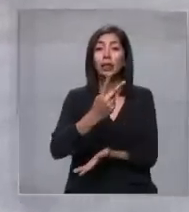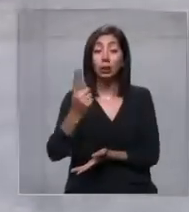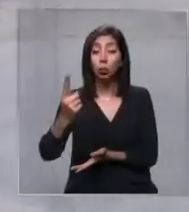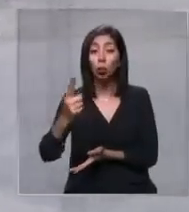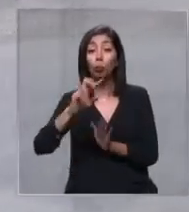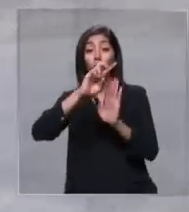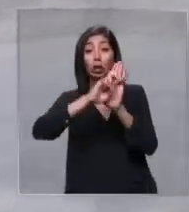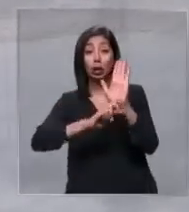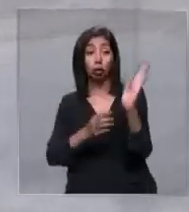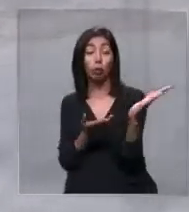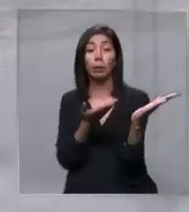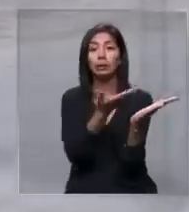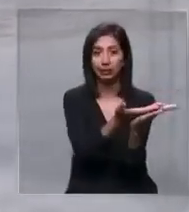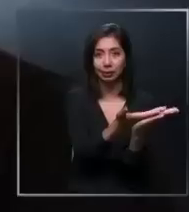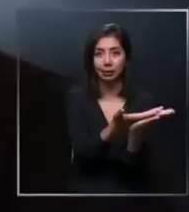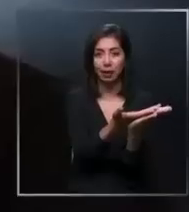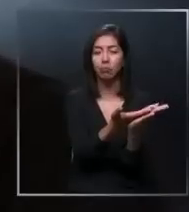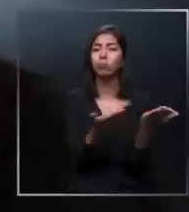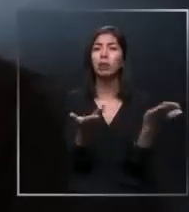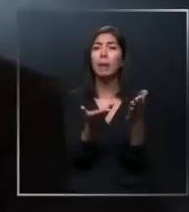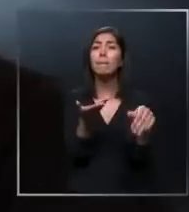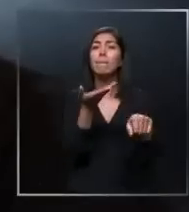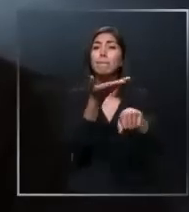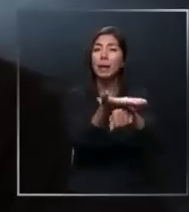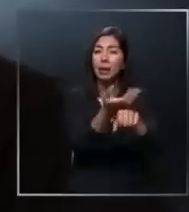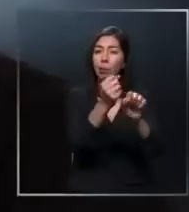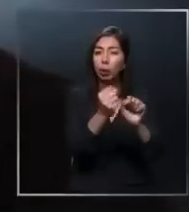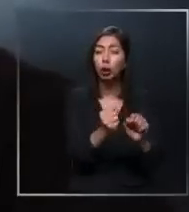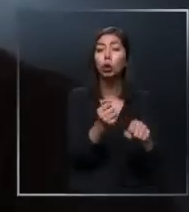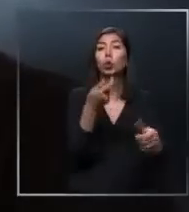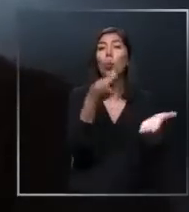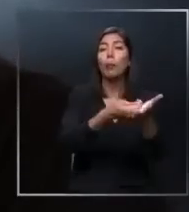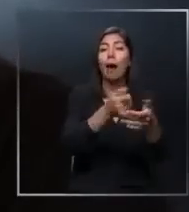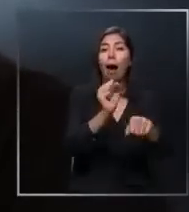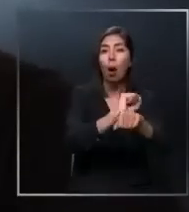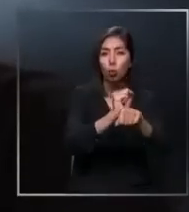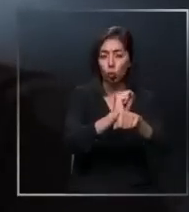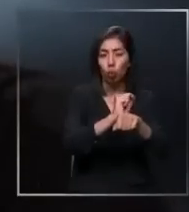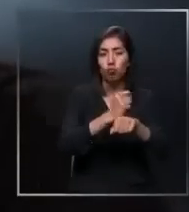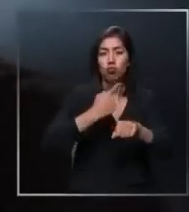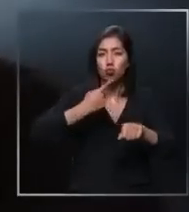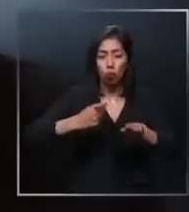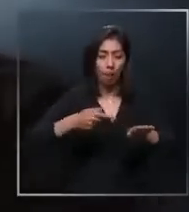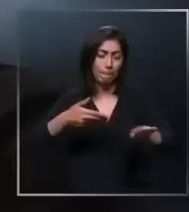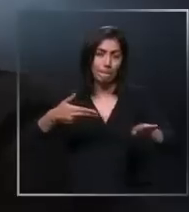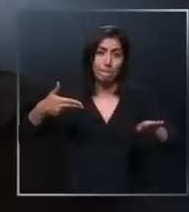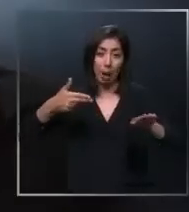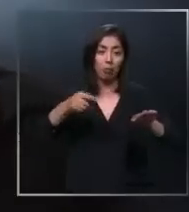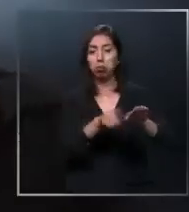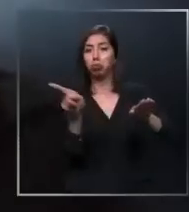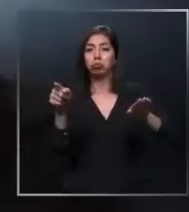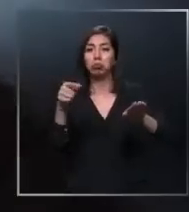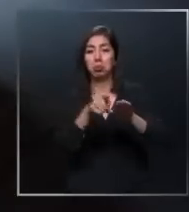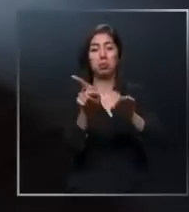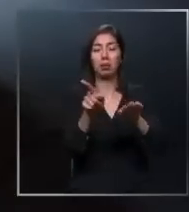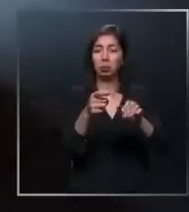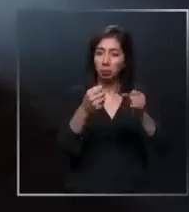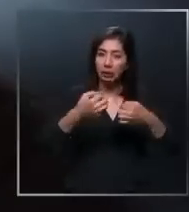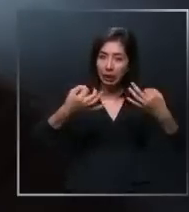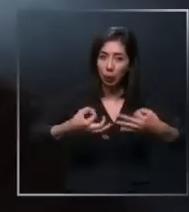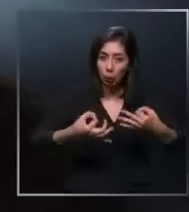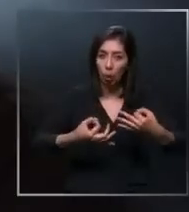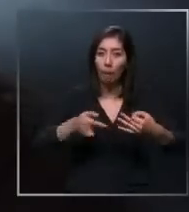proyecto o se hizo una solicitud para considerar la adquisición de un vehículo blindado, precisamente para este tipo de